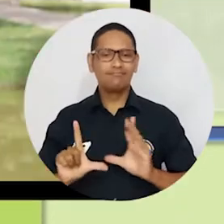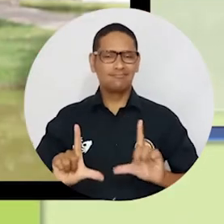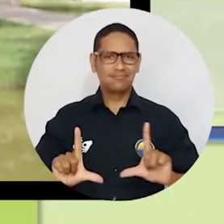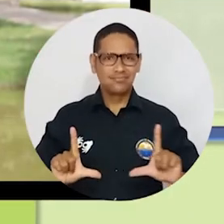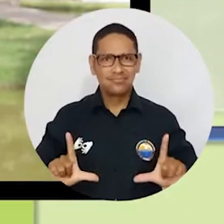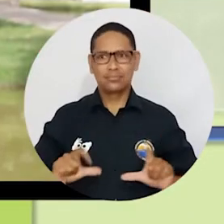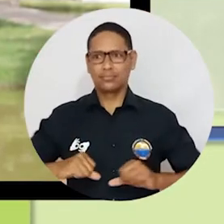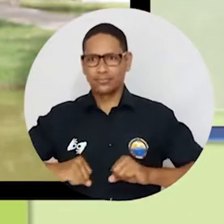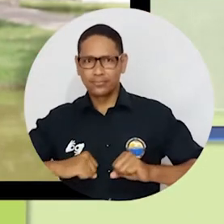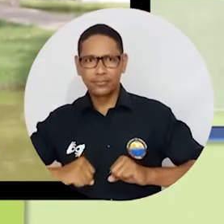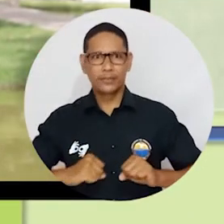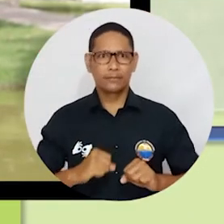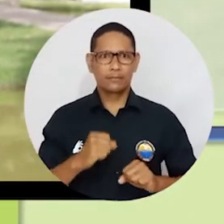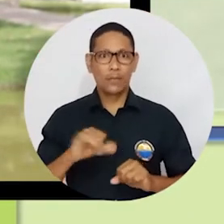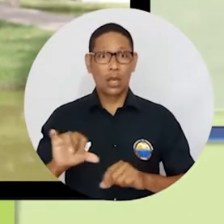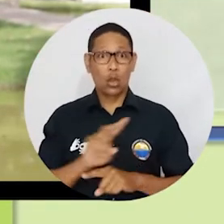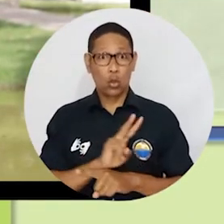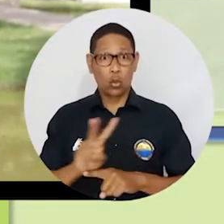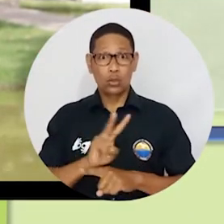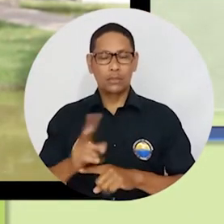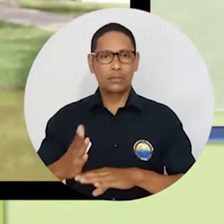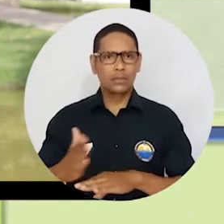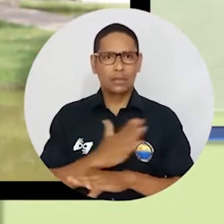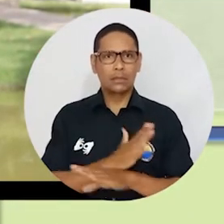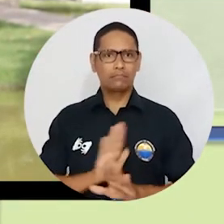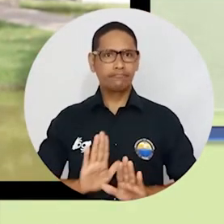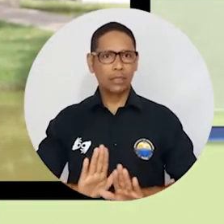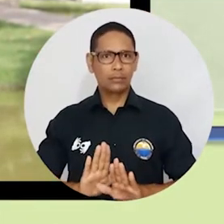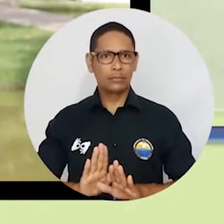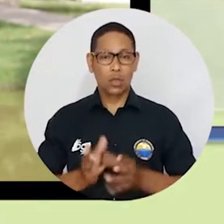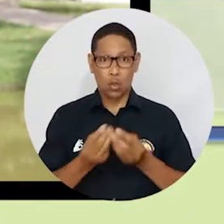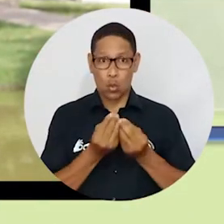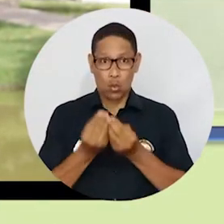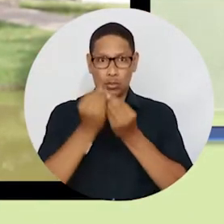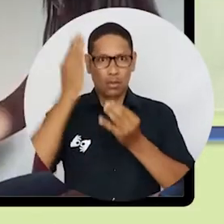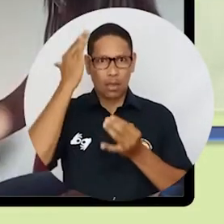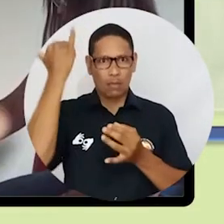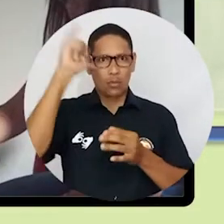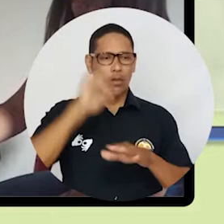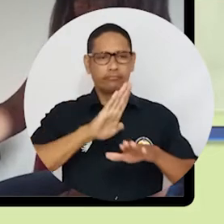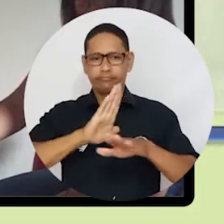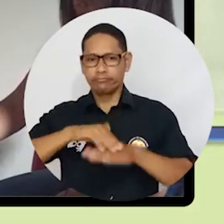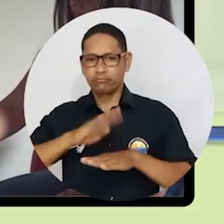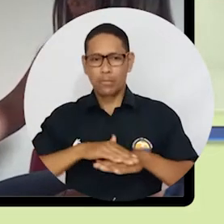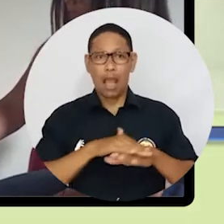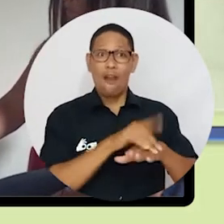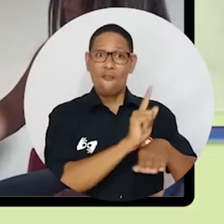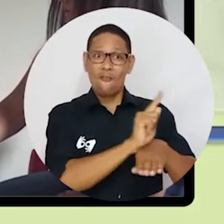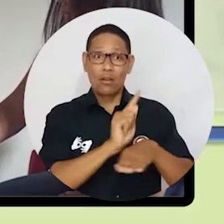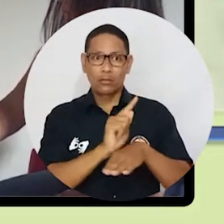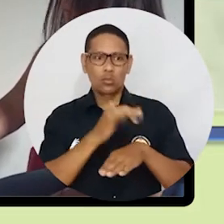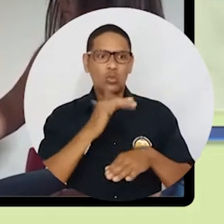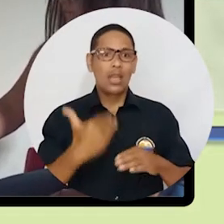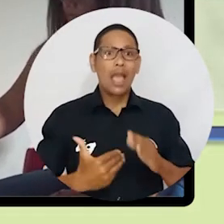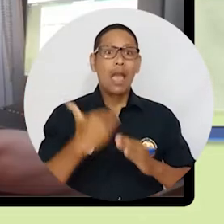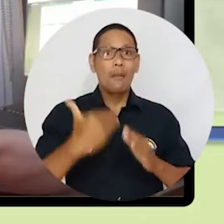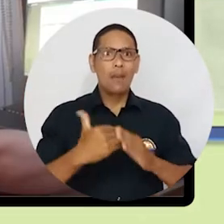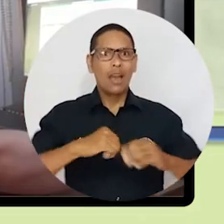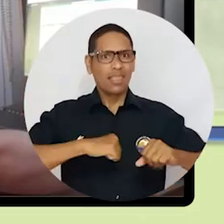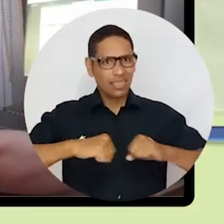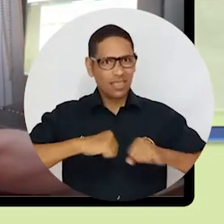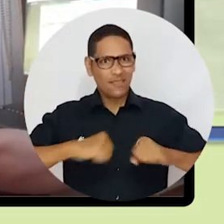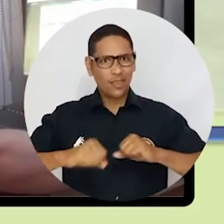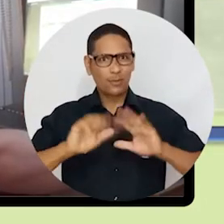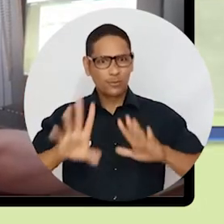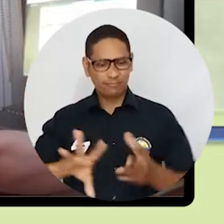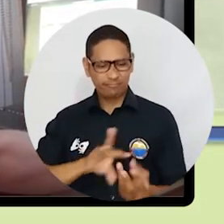presencial. Luego de la suspensión transitoria de 2 semanas, el Consejo Académico autorizó a las facultades reanudar el calendario de actividades de